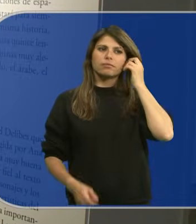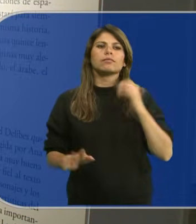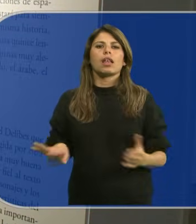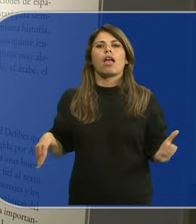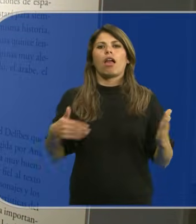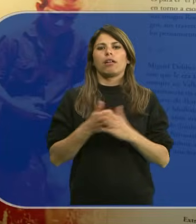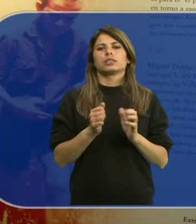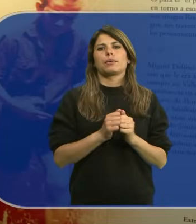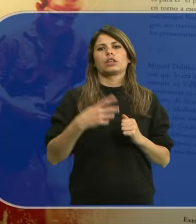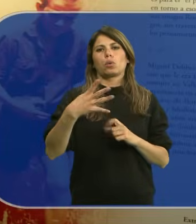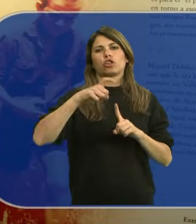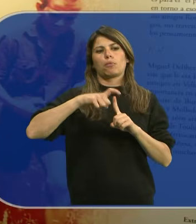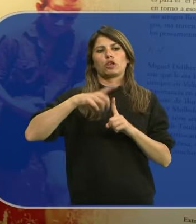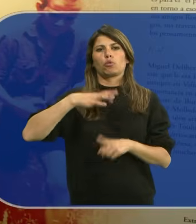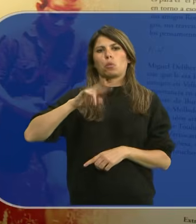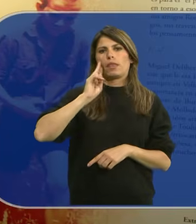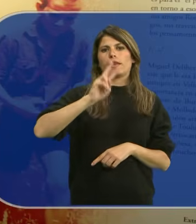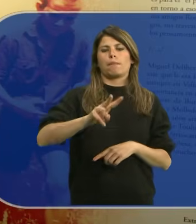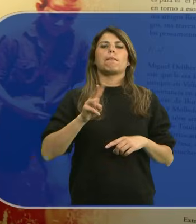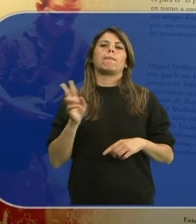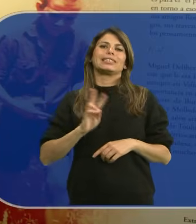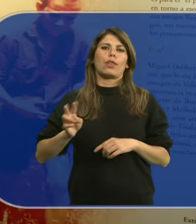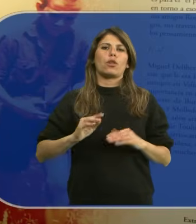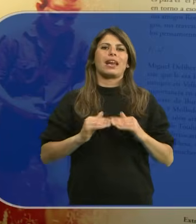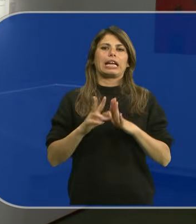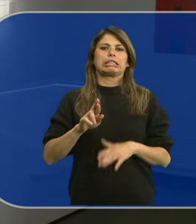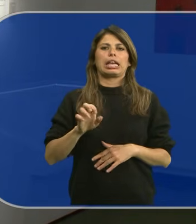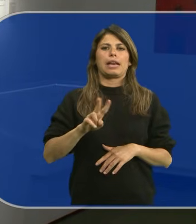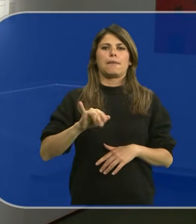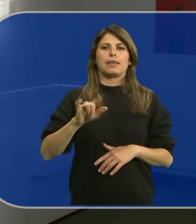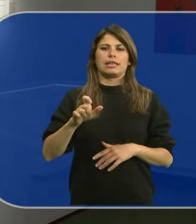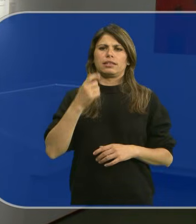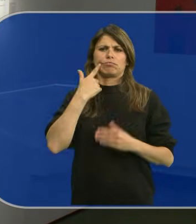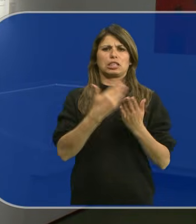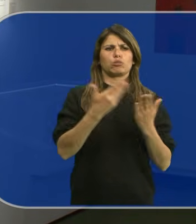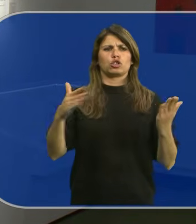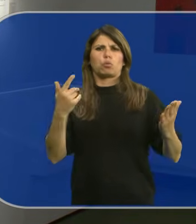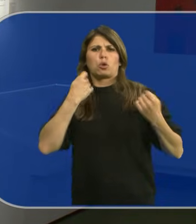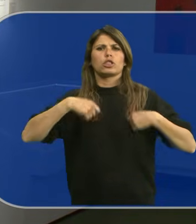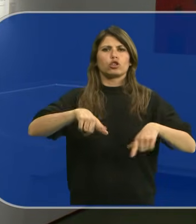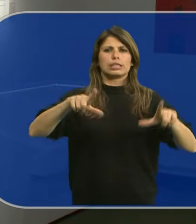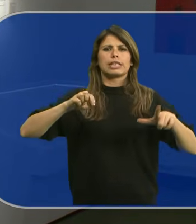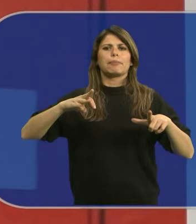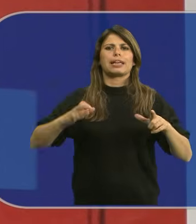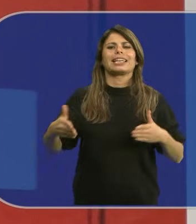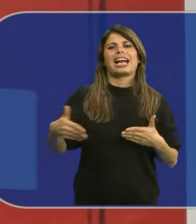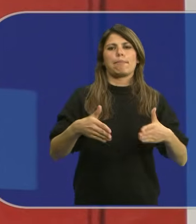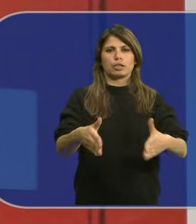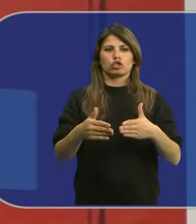Hasta el 24 de mayo podemos ver en Valladolid, en la Casa Revilla, esta exposición. La protagonista es una novela de Miguel Delibes, El Camino.